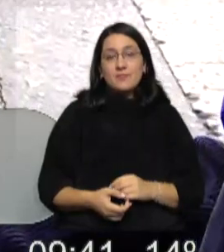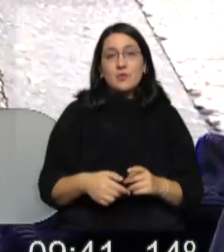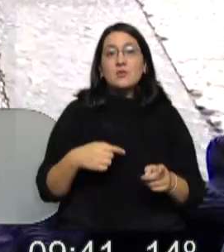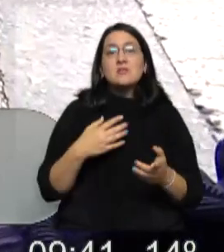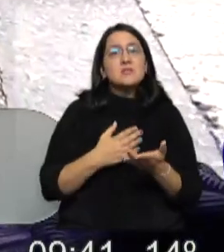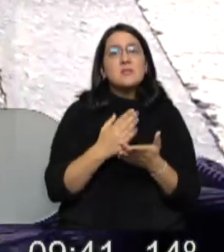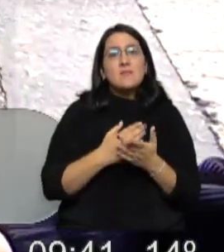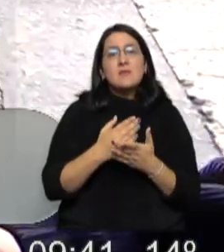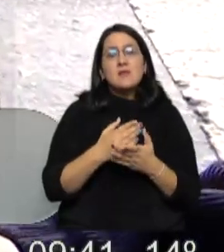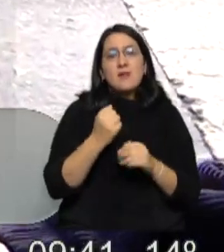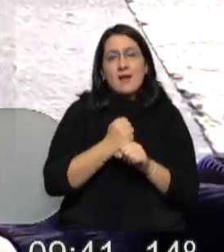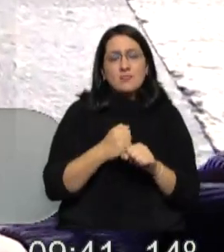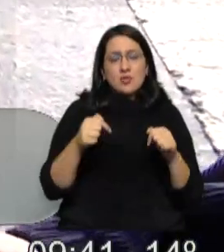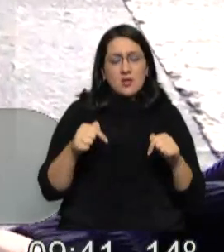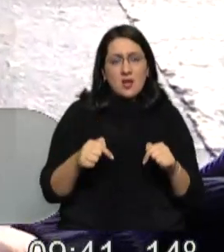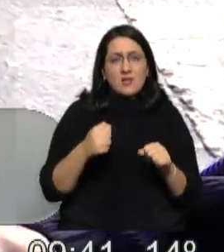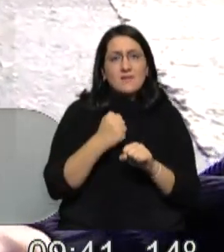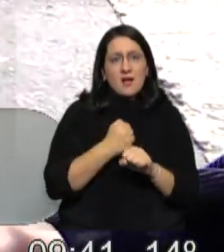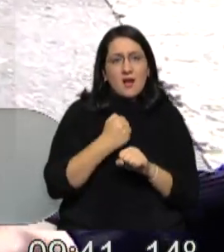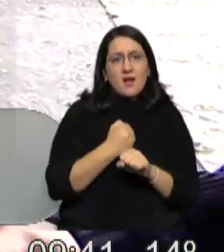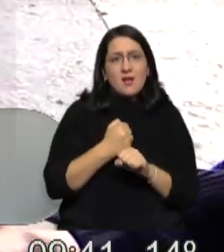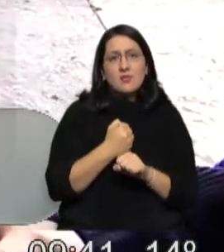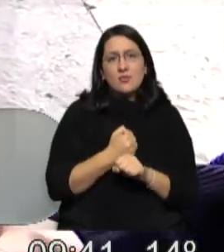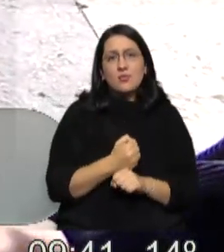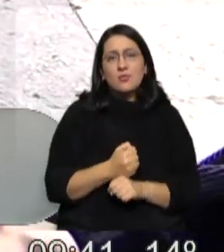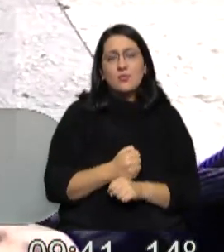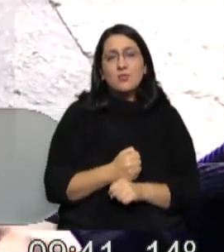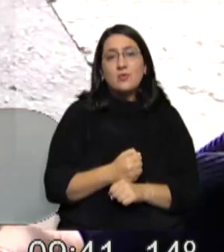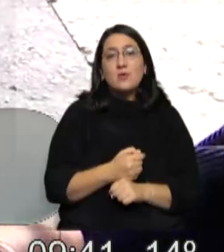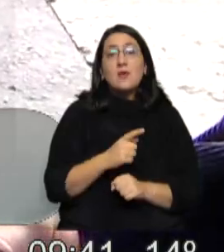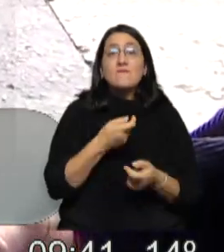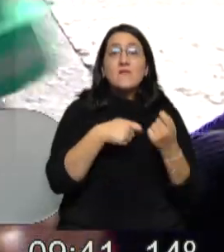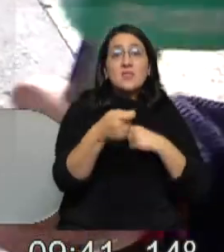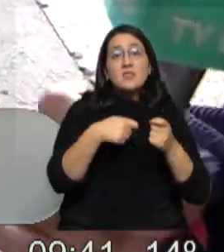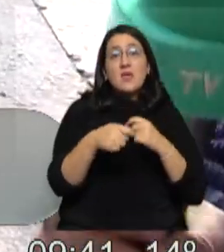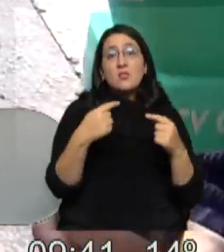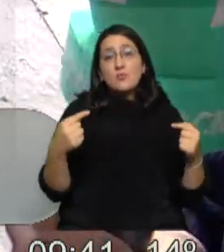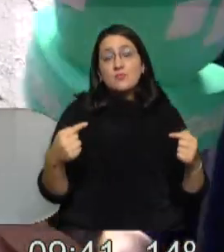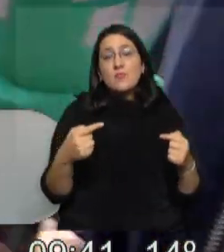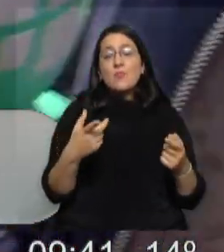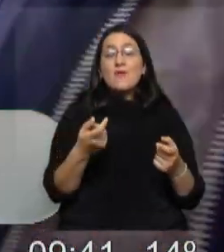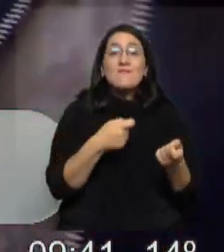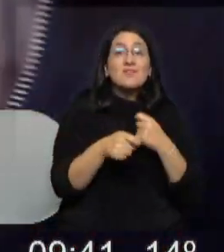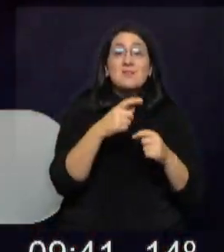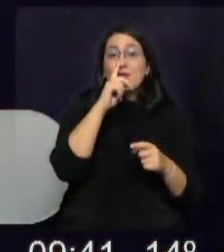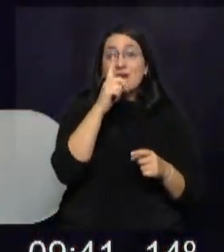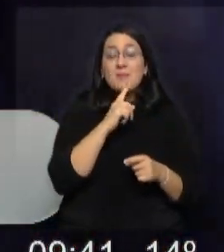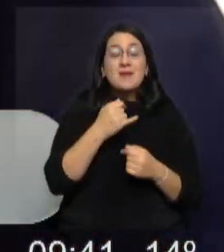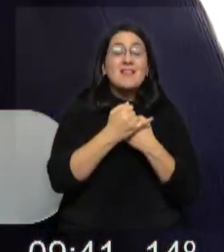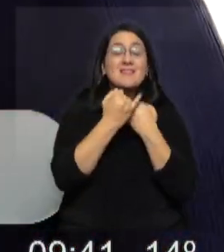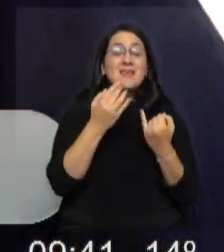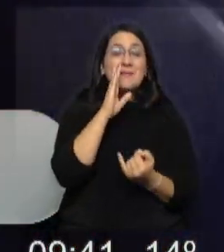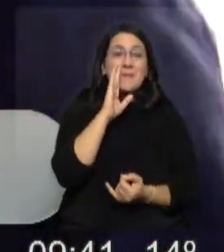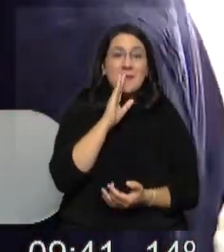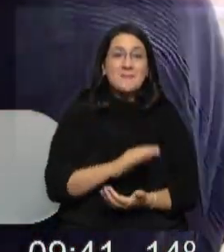continuamente estamos acá y trabajando y ofreciendo nuestra mercadería. Bueno, véndame rapidito algo para el Día de la Madre. Acá cortito